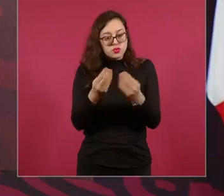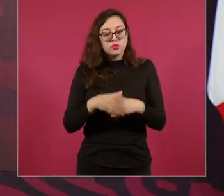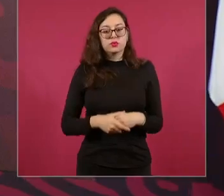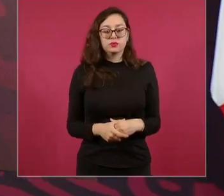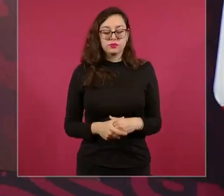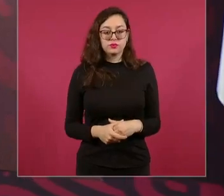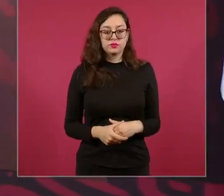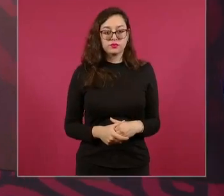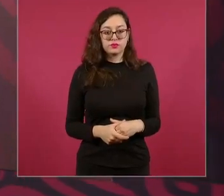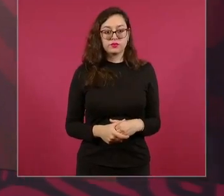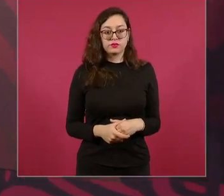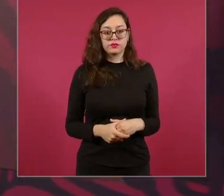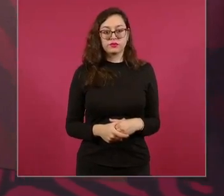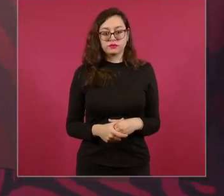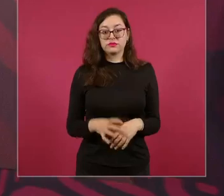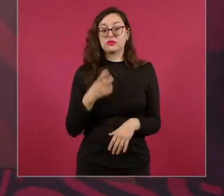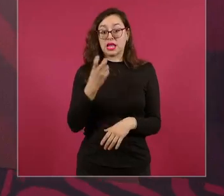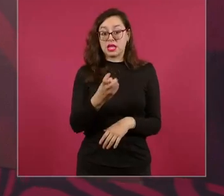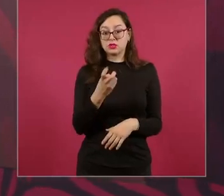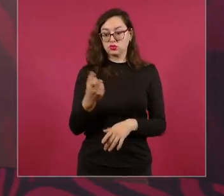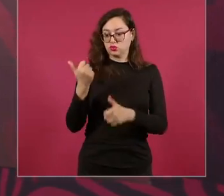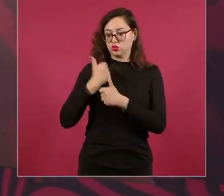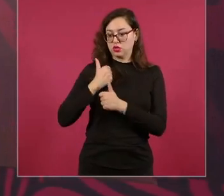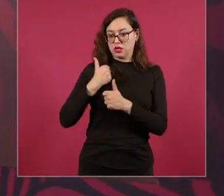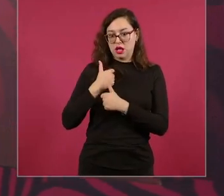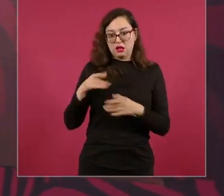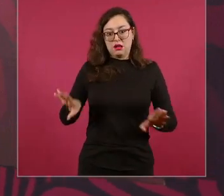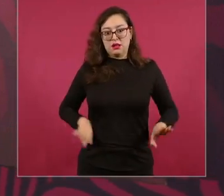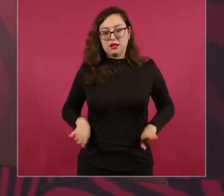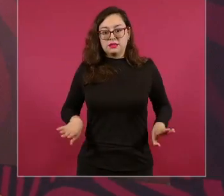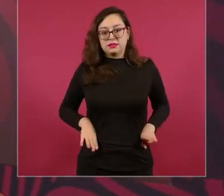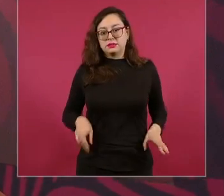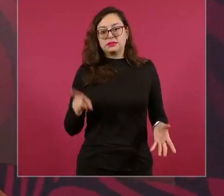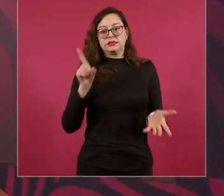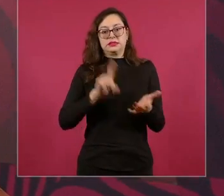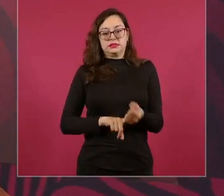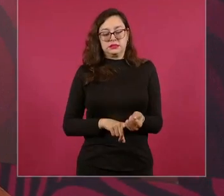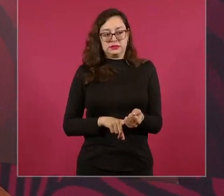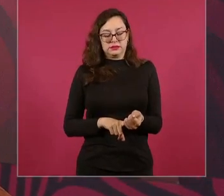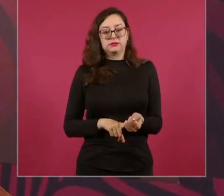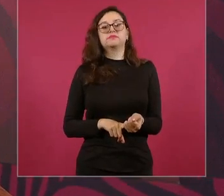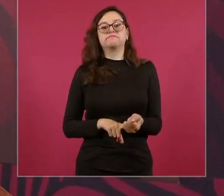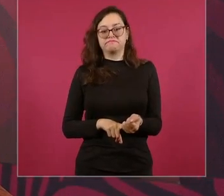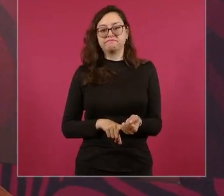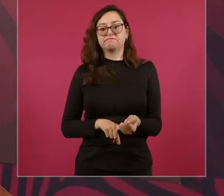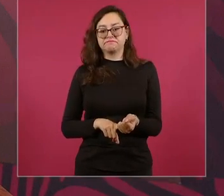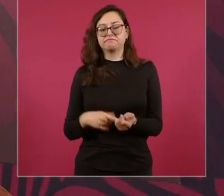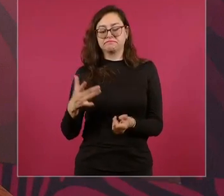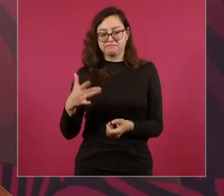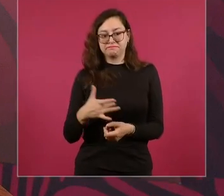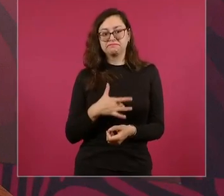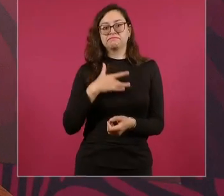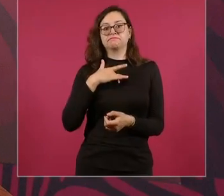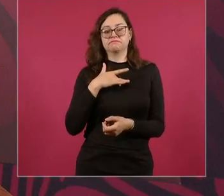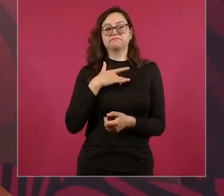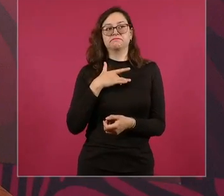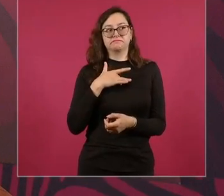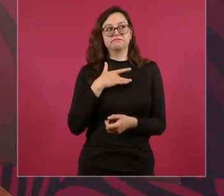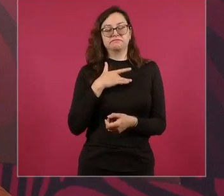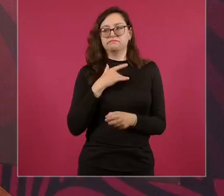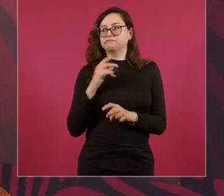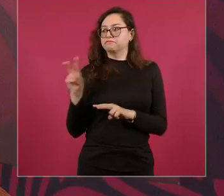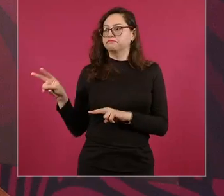ese espíritu es el que también se está